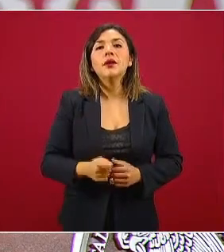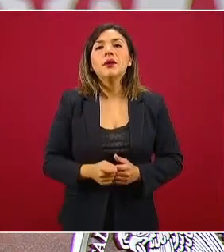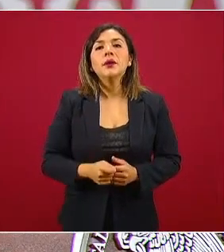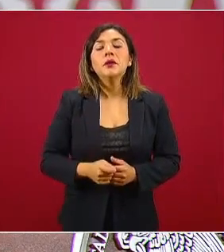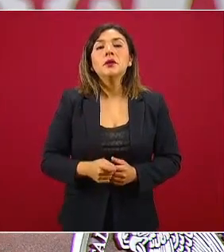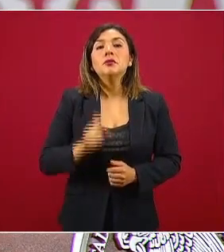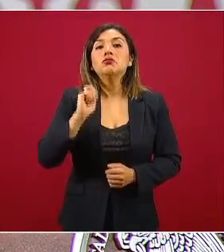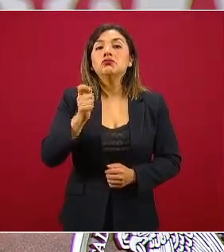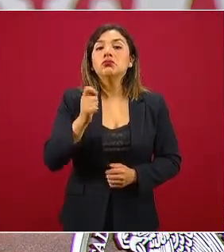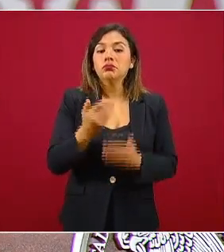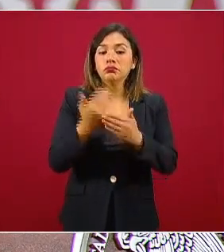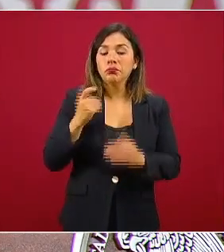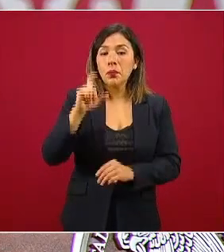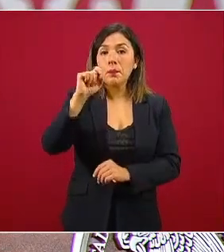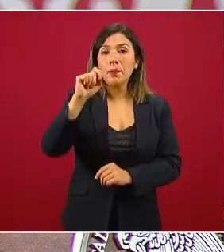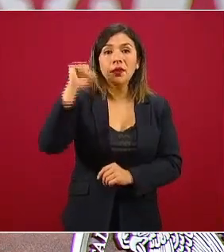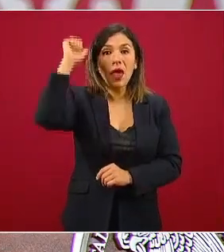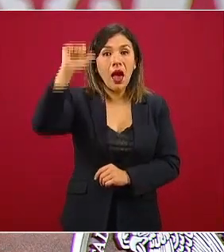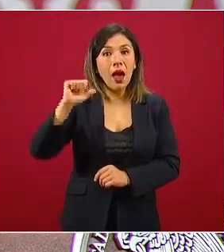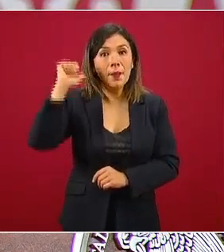al 20 de abril